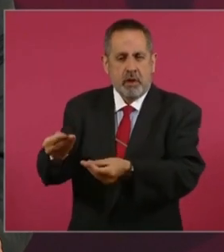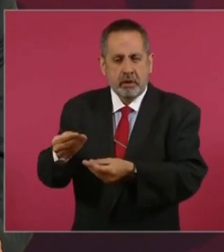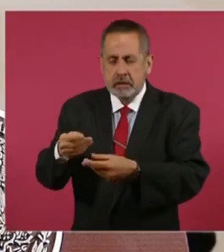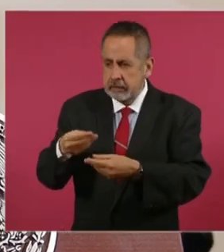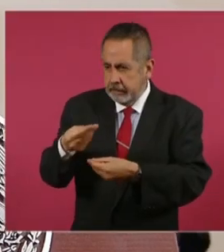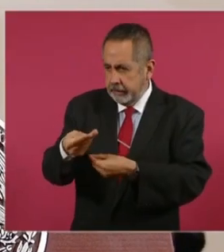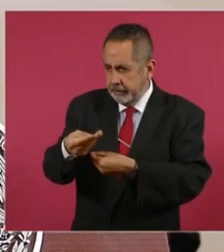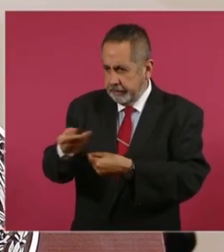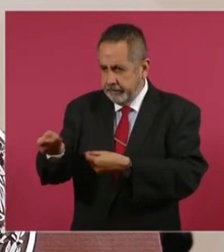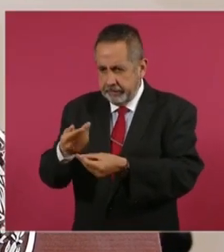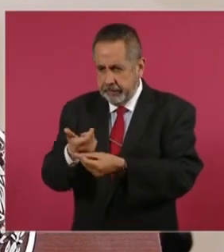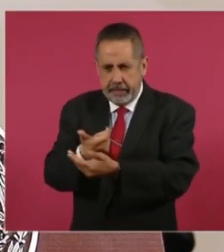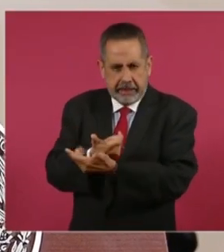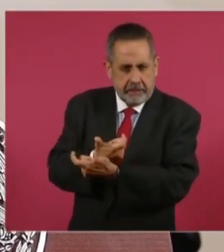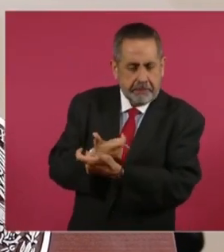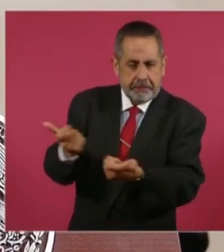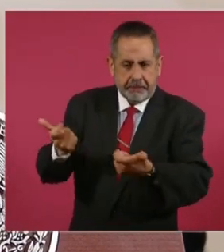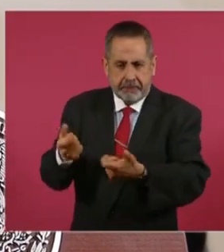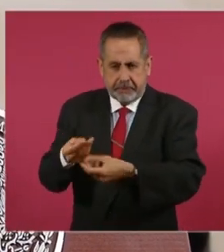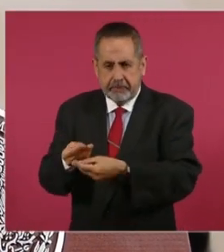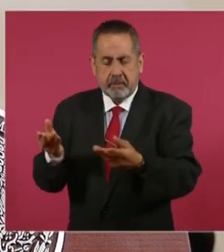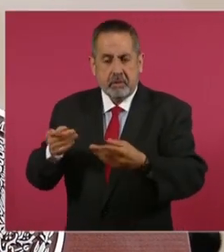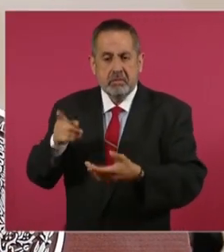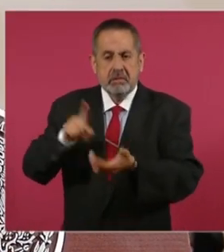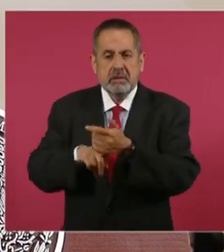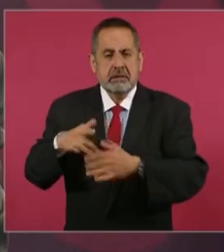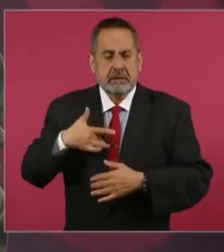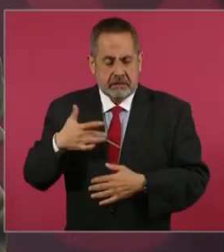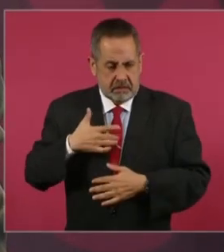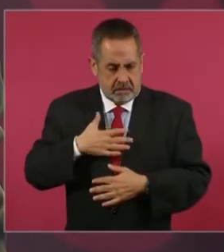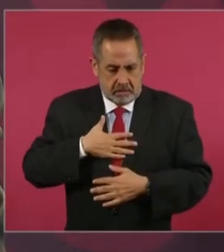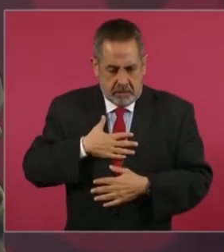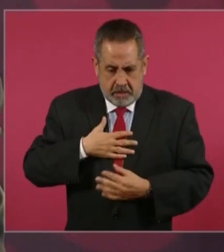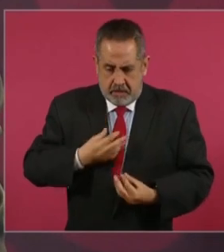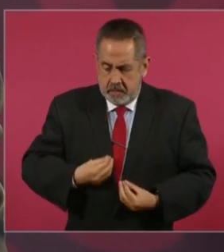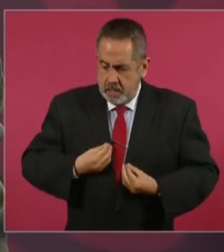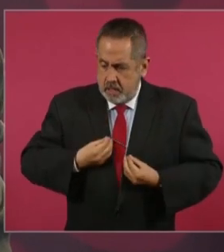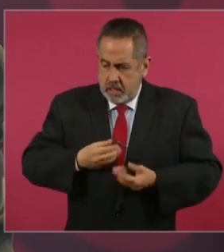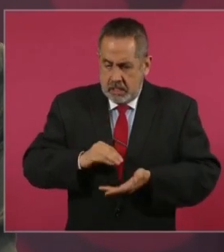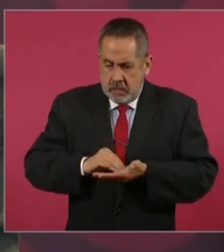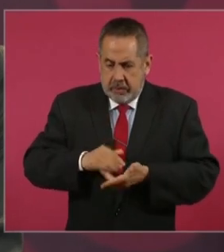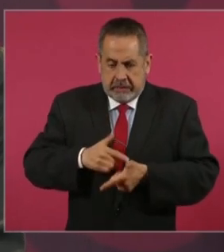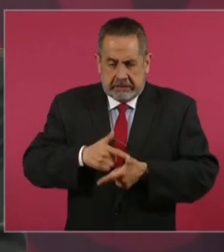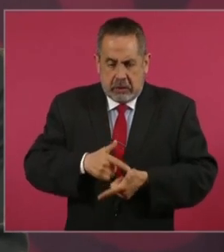el que se distribuya el ingreso significa su sobrevivencia